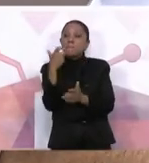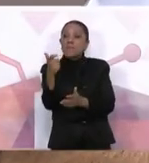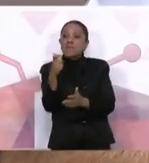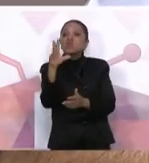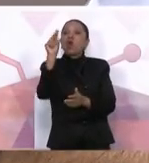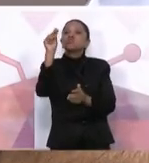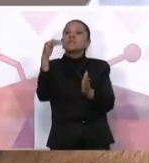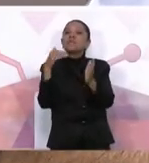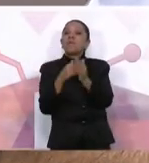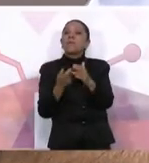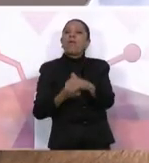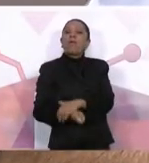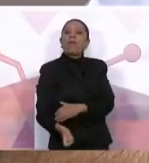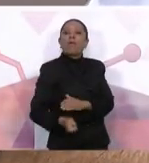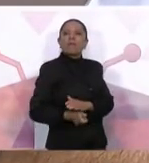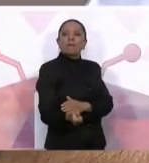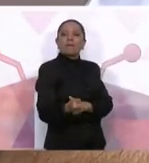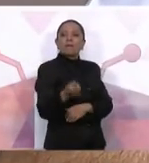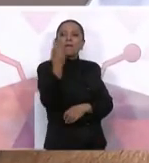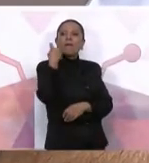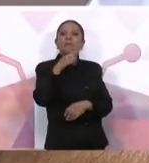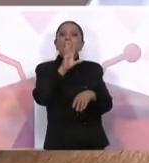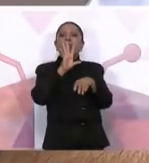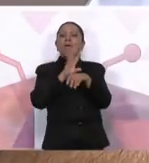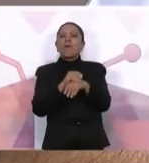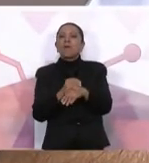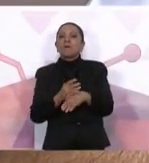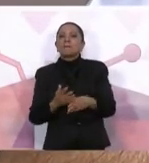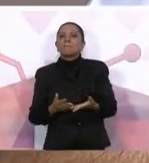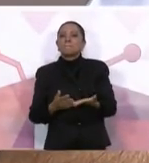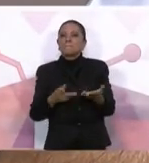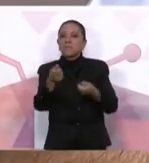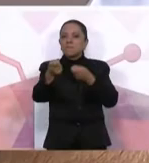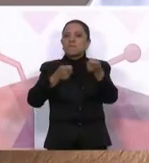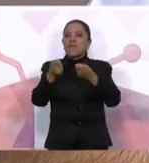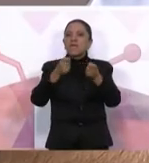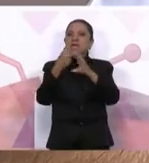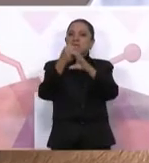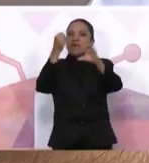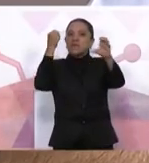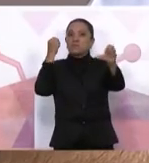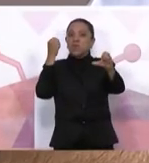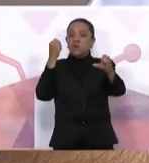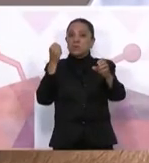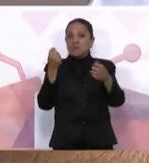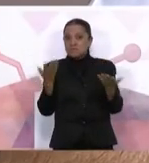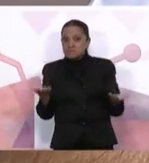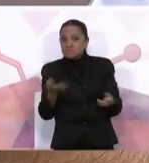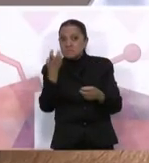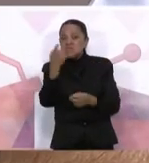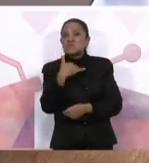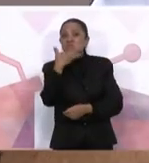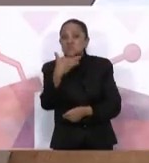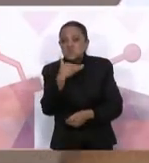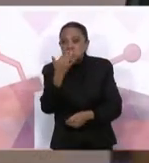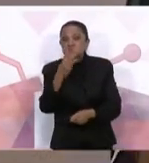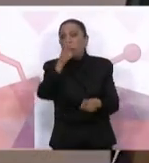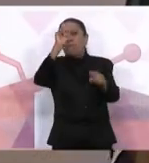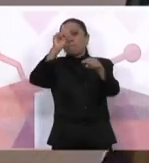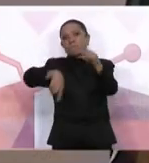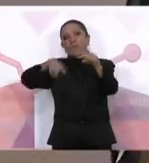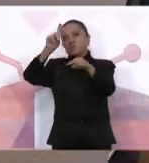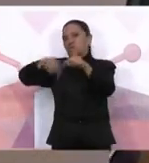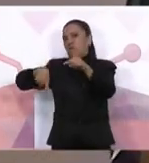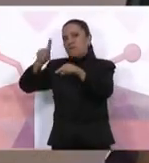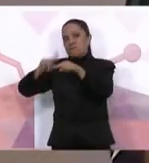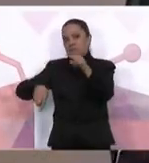para los que manejan el transporte está estos actos de corrupción nos vamos a eliminar decirles que en las